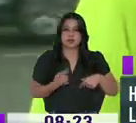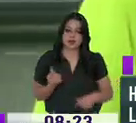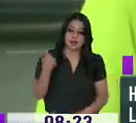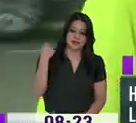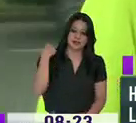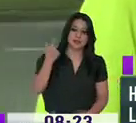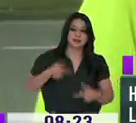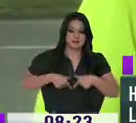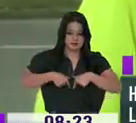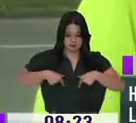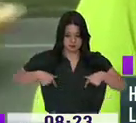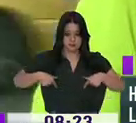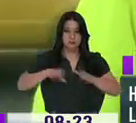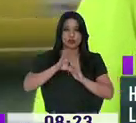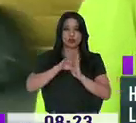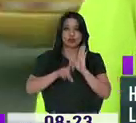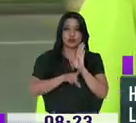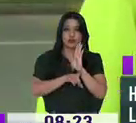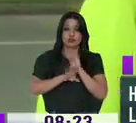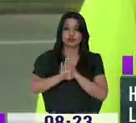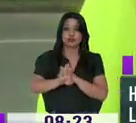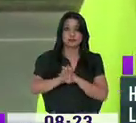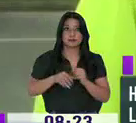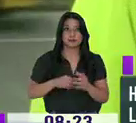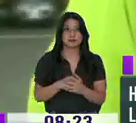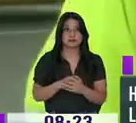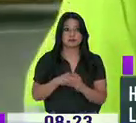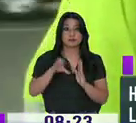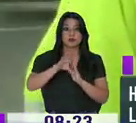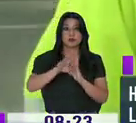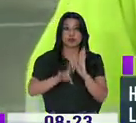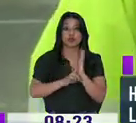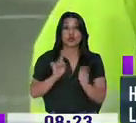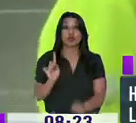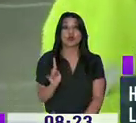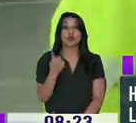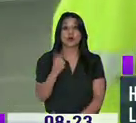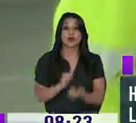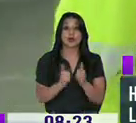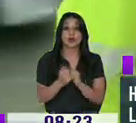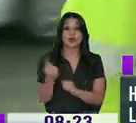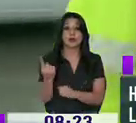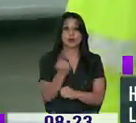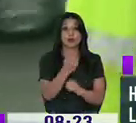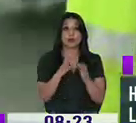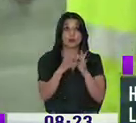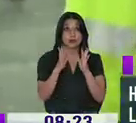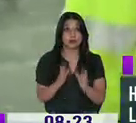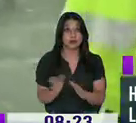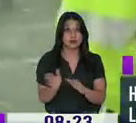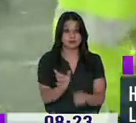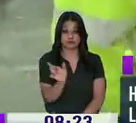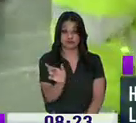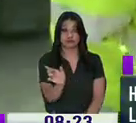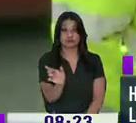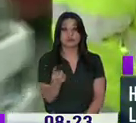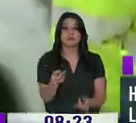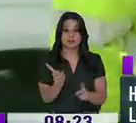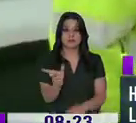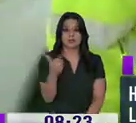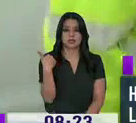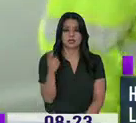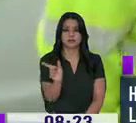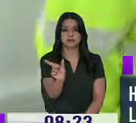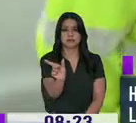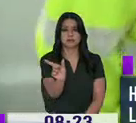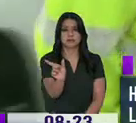igualmente el código, el cual le identifica. Ese código es único para cada uno de los compañeros. Aparte tienen una credencial también que podrían... Tienen credencial, sí, así